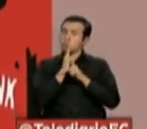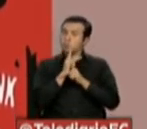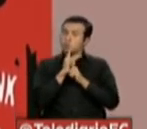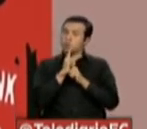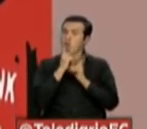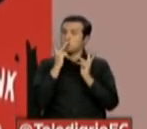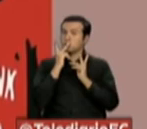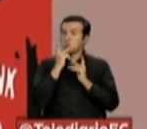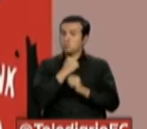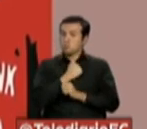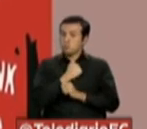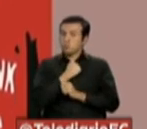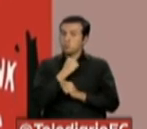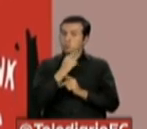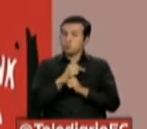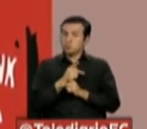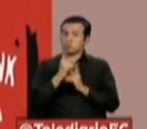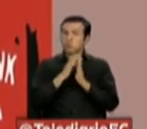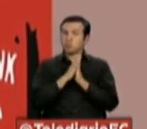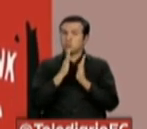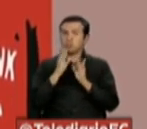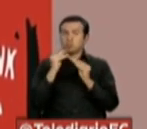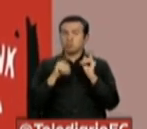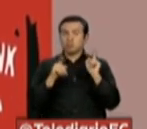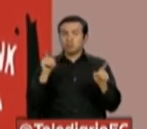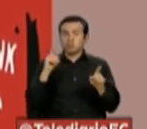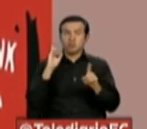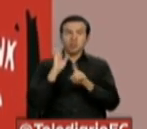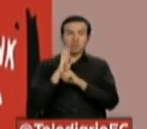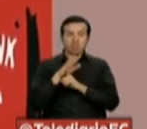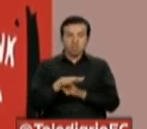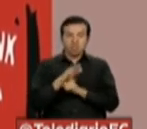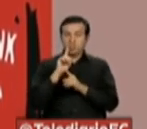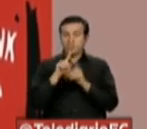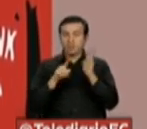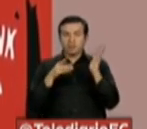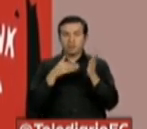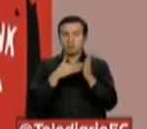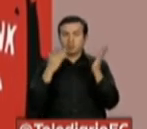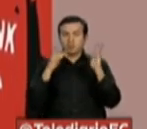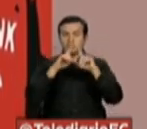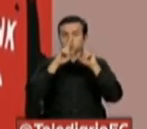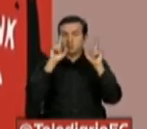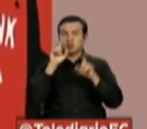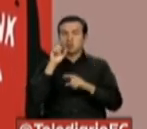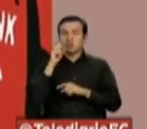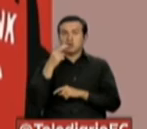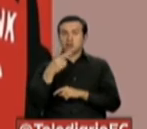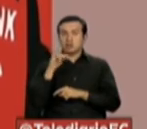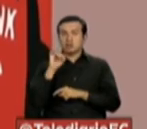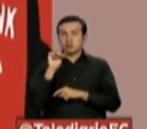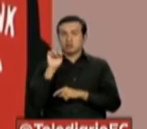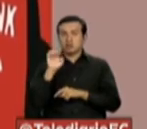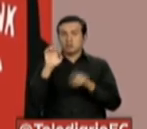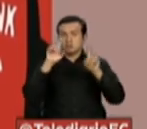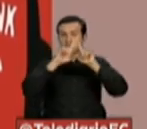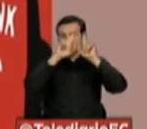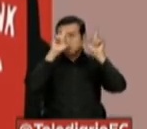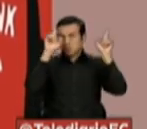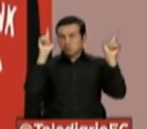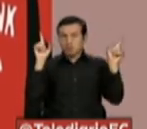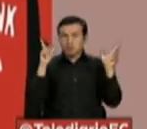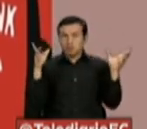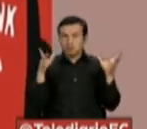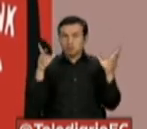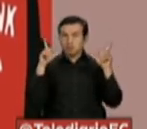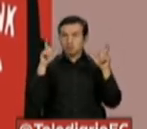inicios de 2018, esta imagen generó acusaciones de racismo en contra de la firma H&M. La empresa retiró